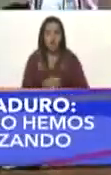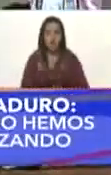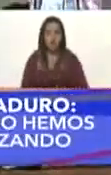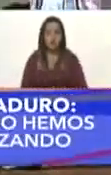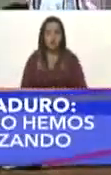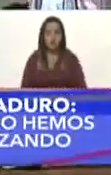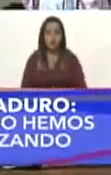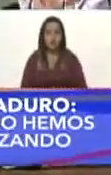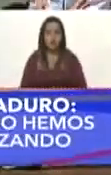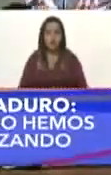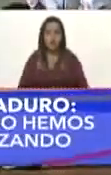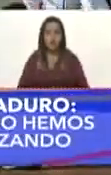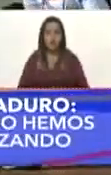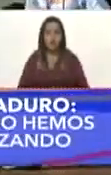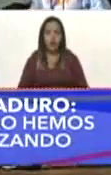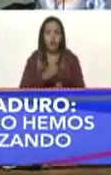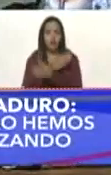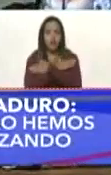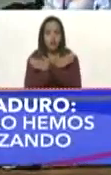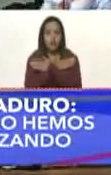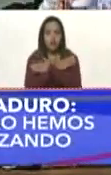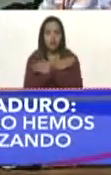2020. Los felicito.